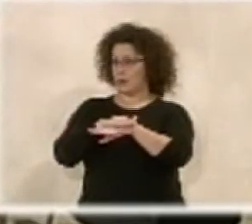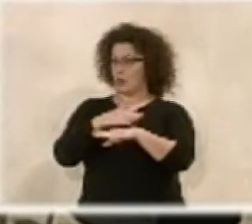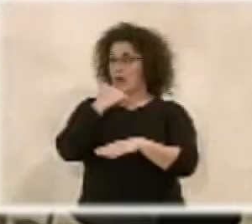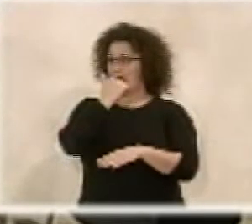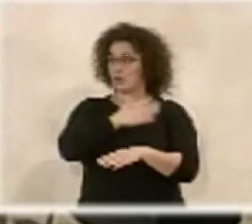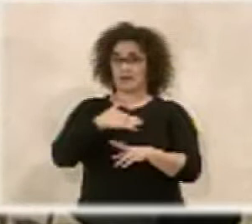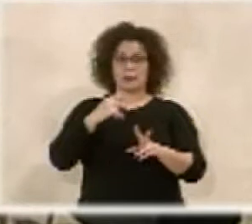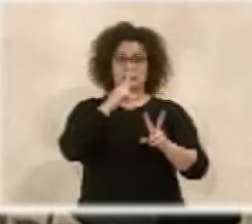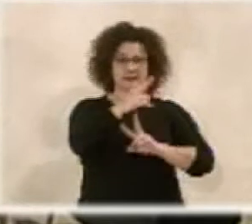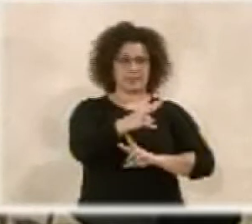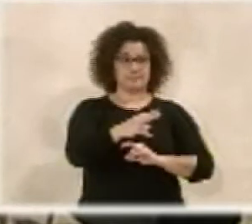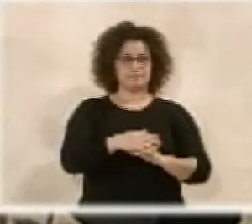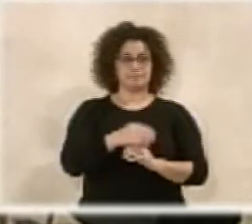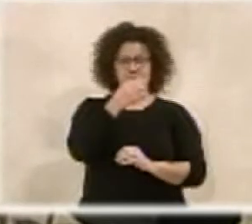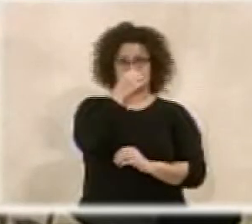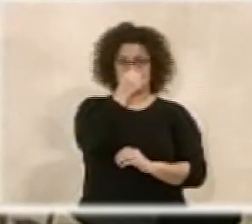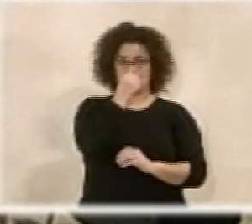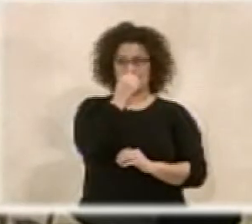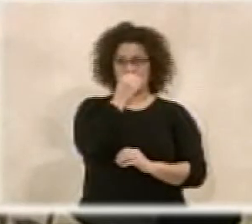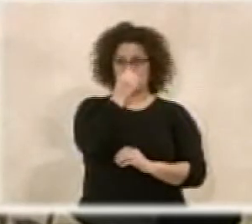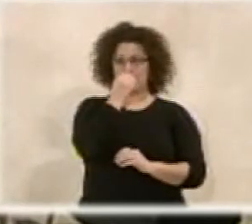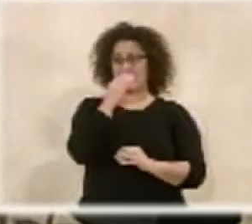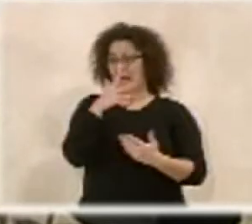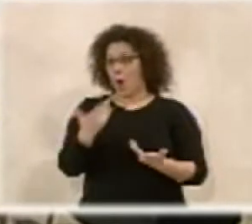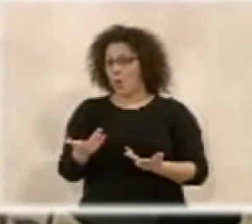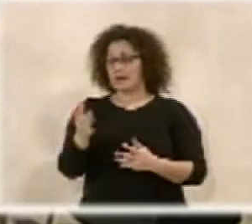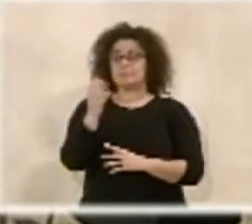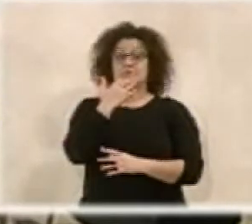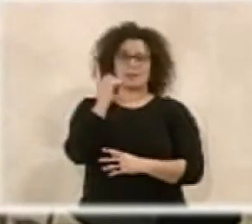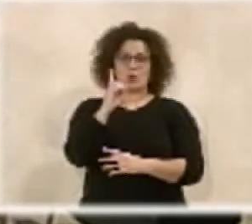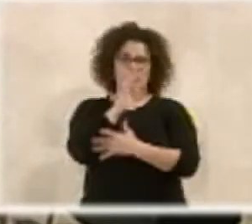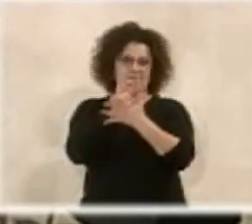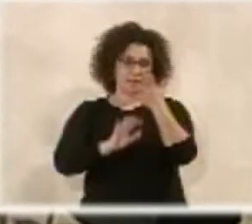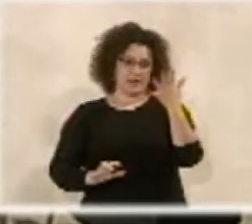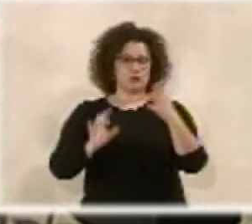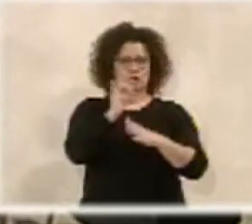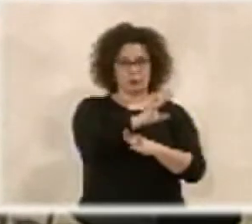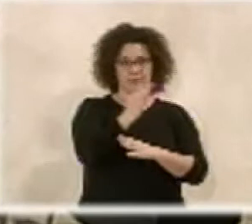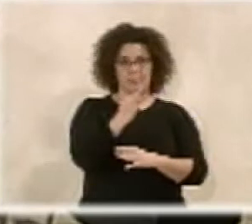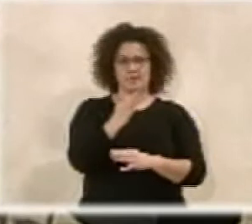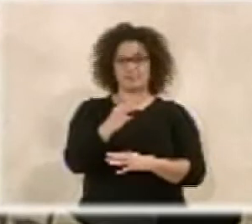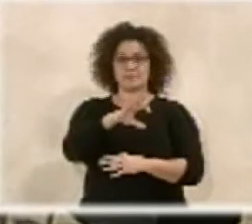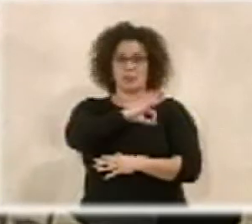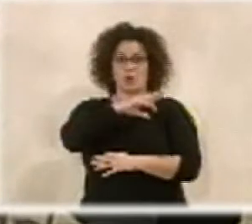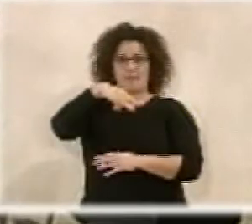contestar ahora, y si no, ya saben que tienen que contestar por escrito. Señora Martínez